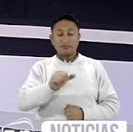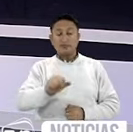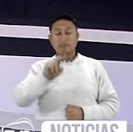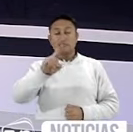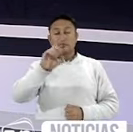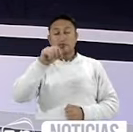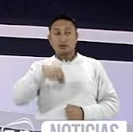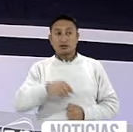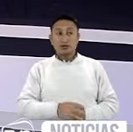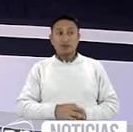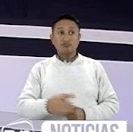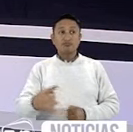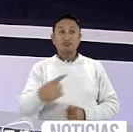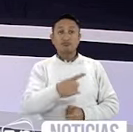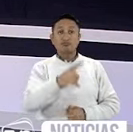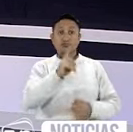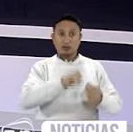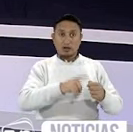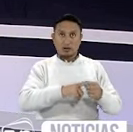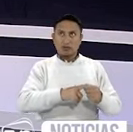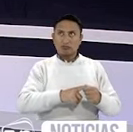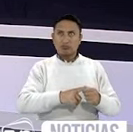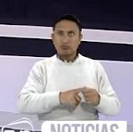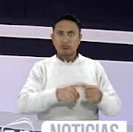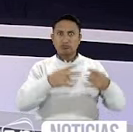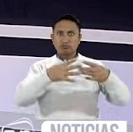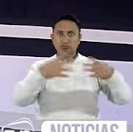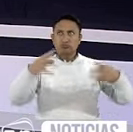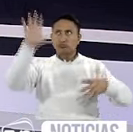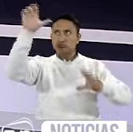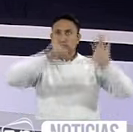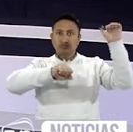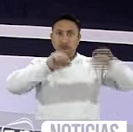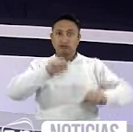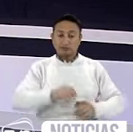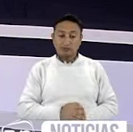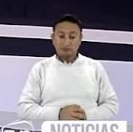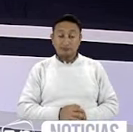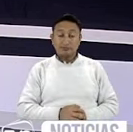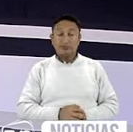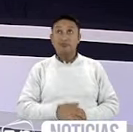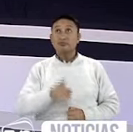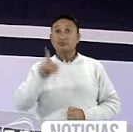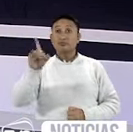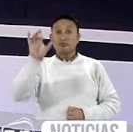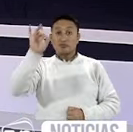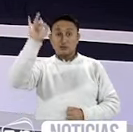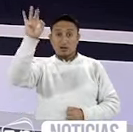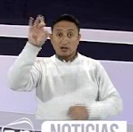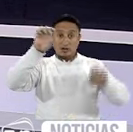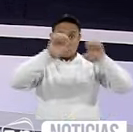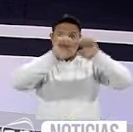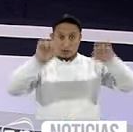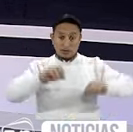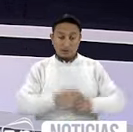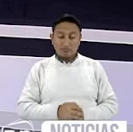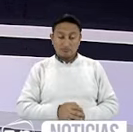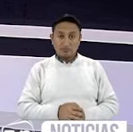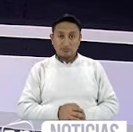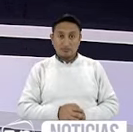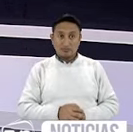las fachadas y postes del casco colonial. Las autoridades indicaron que el no retiro de cables que se encuentran en